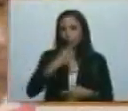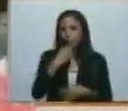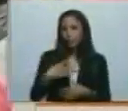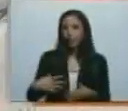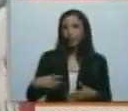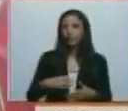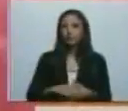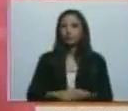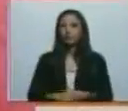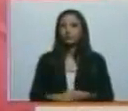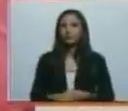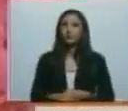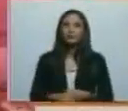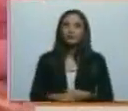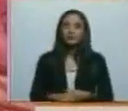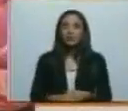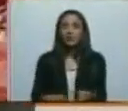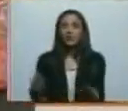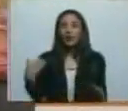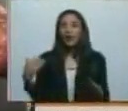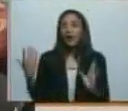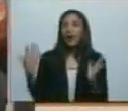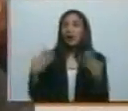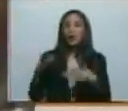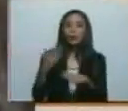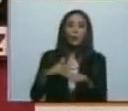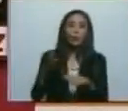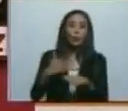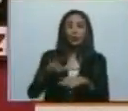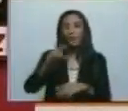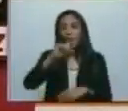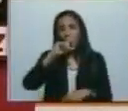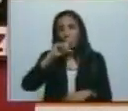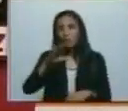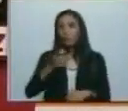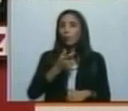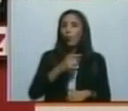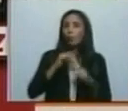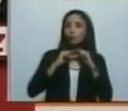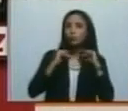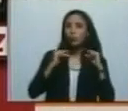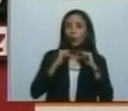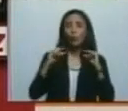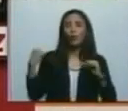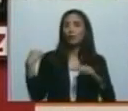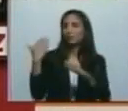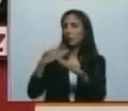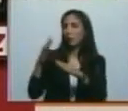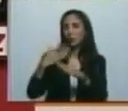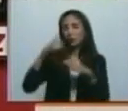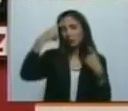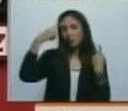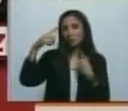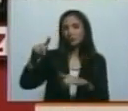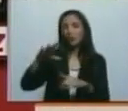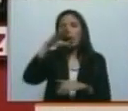Le arda a Urosa y a Padrón y a su combo, Dios es chavista. Pero bueno,